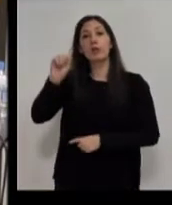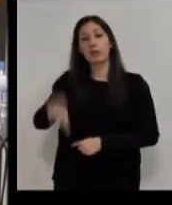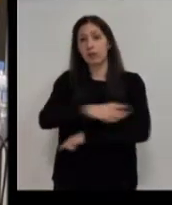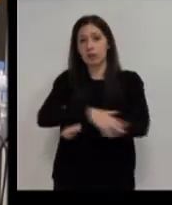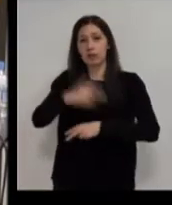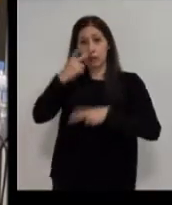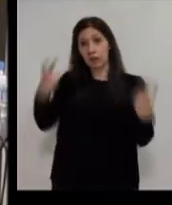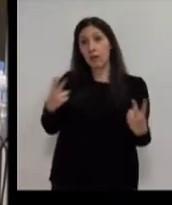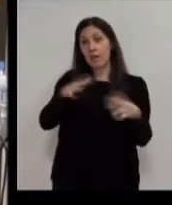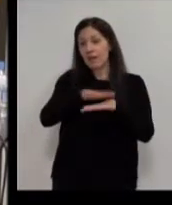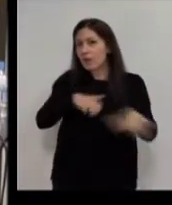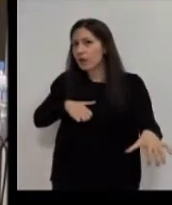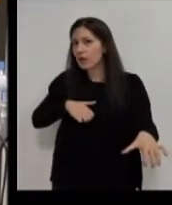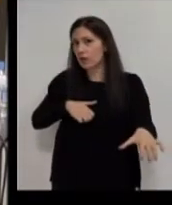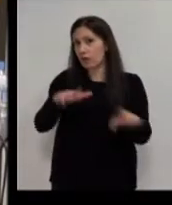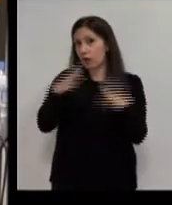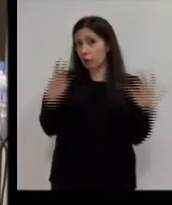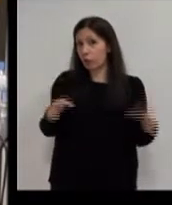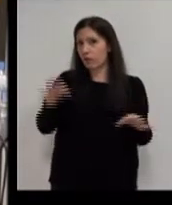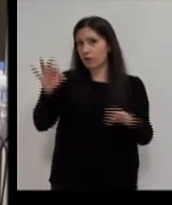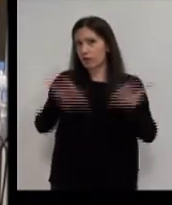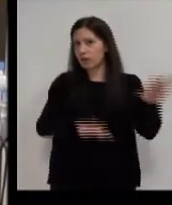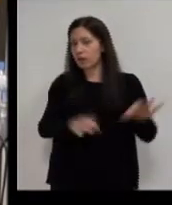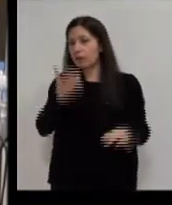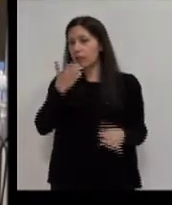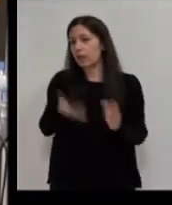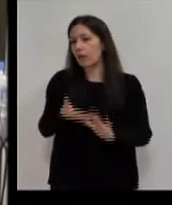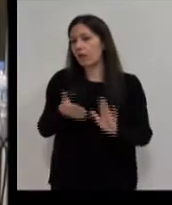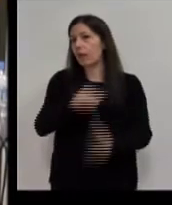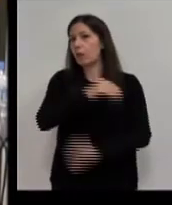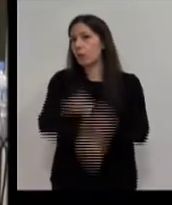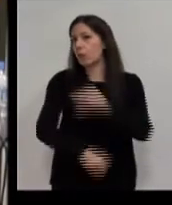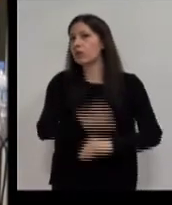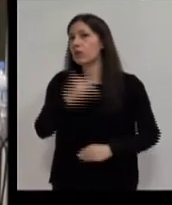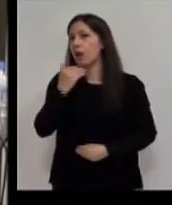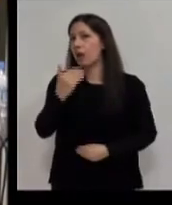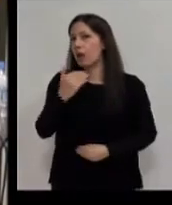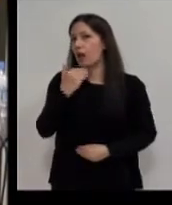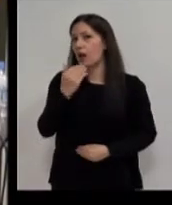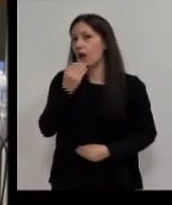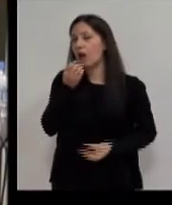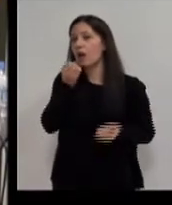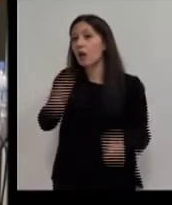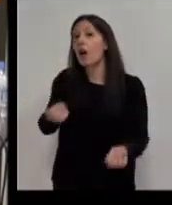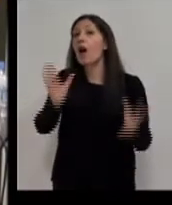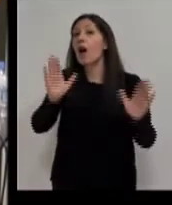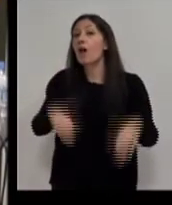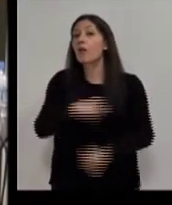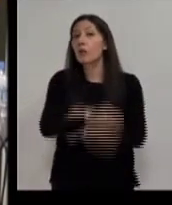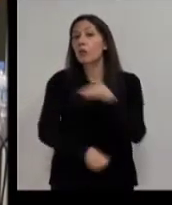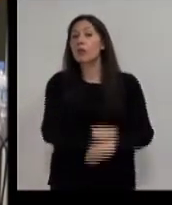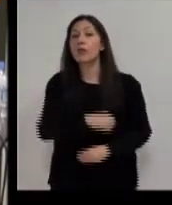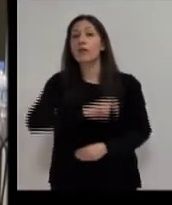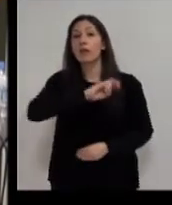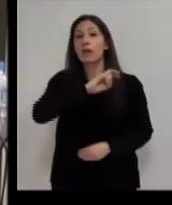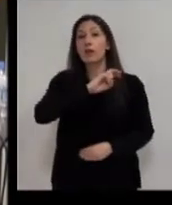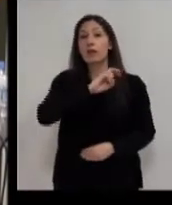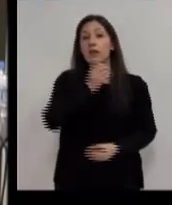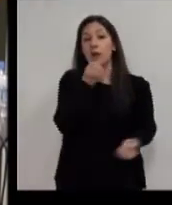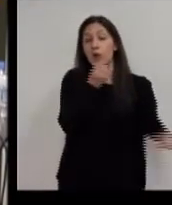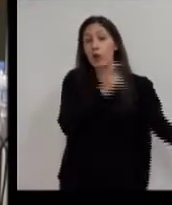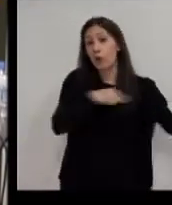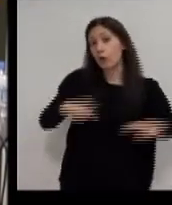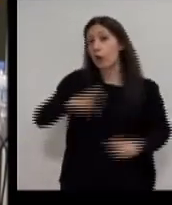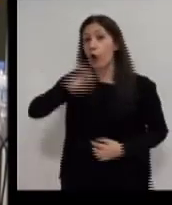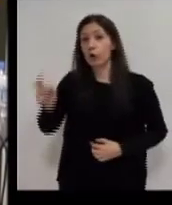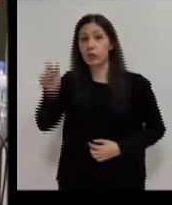privado. Y siempre, en el 90% de los casos, cuando iban a utilizar una fuente, lo que utilizaban era la